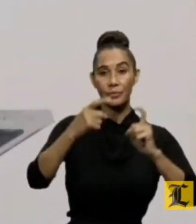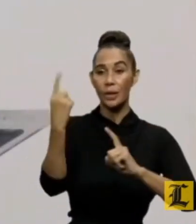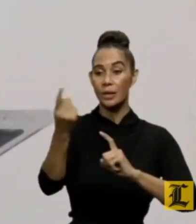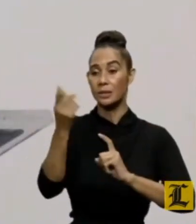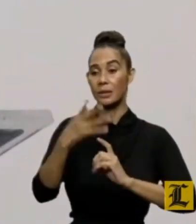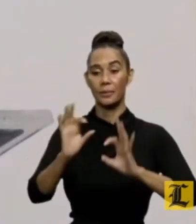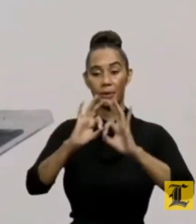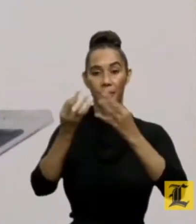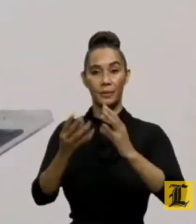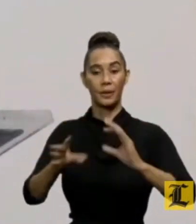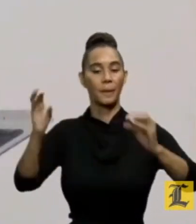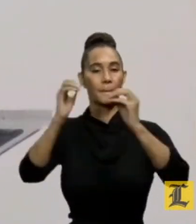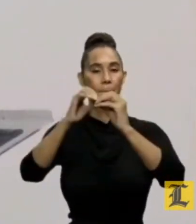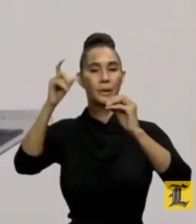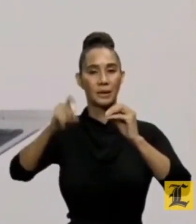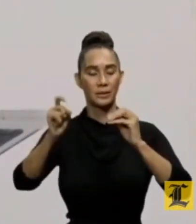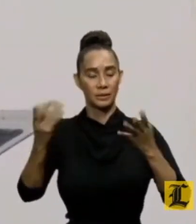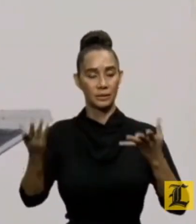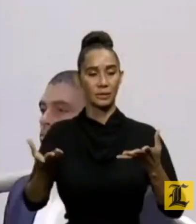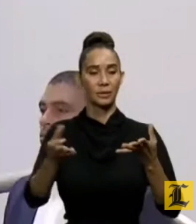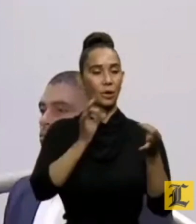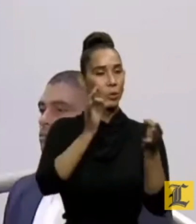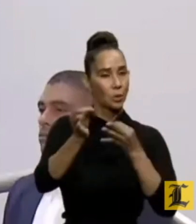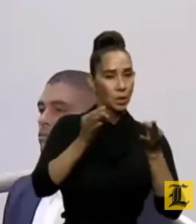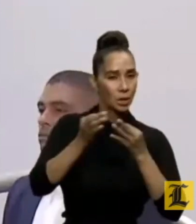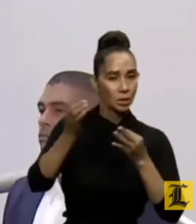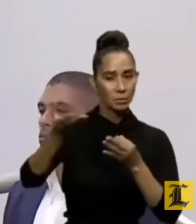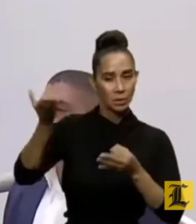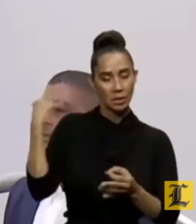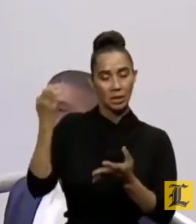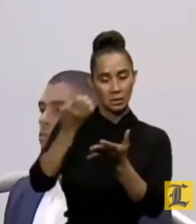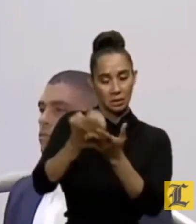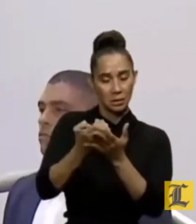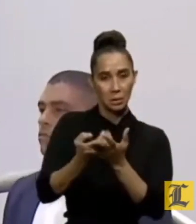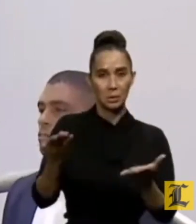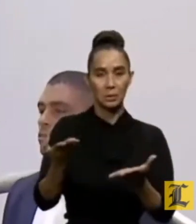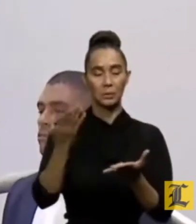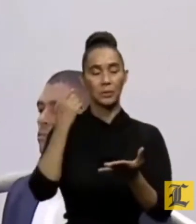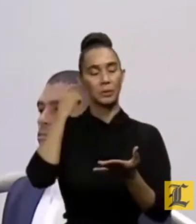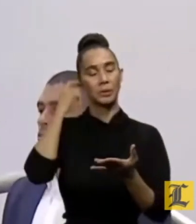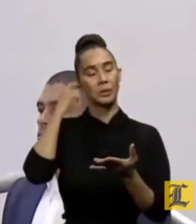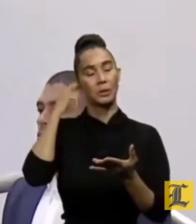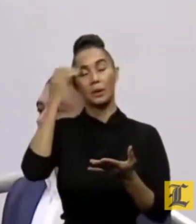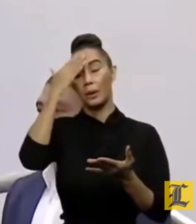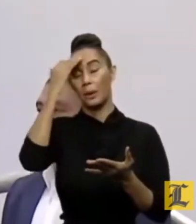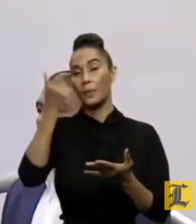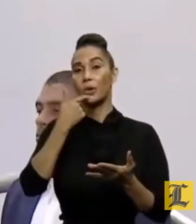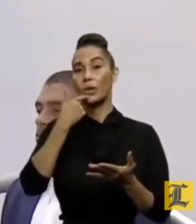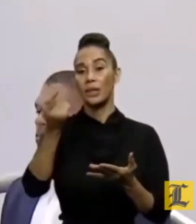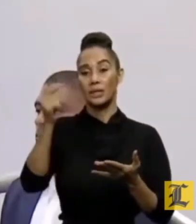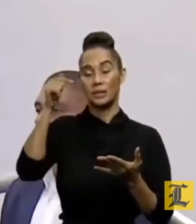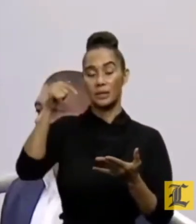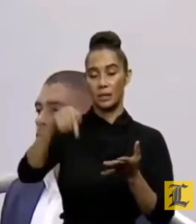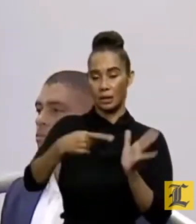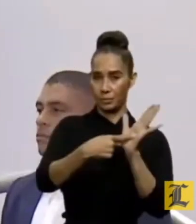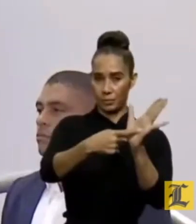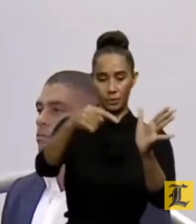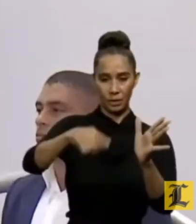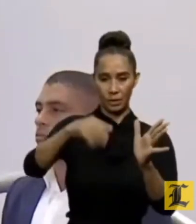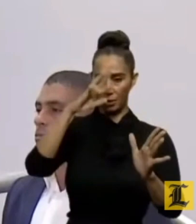a los que más lo necesiten, como la anécdota que le conté de los economistas y por qué decían y